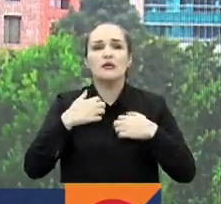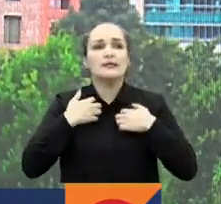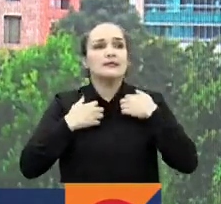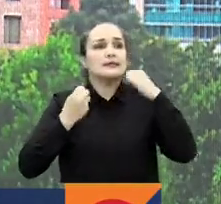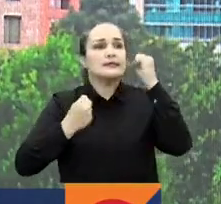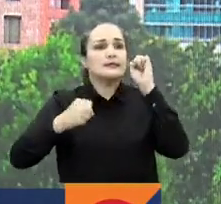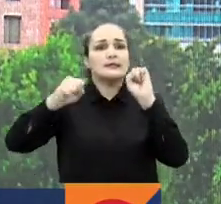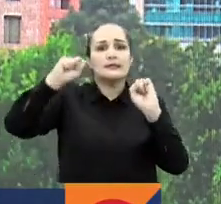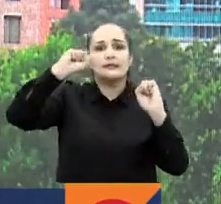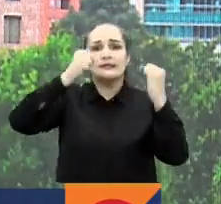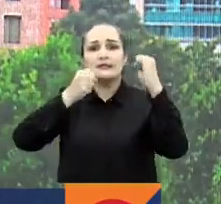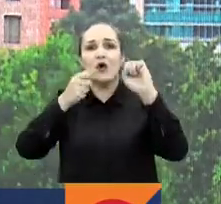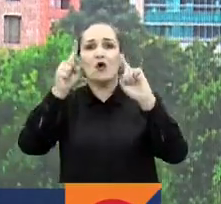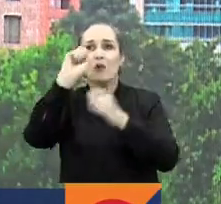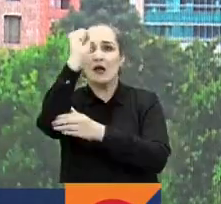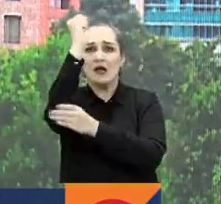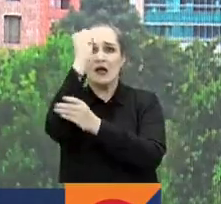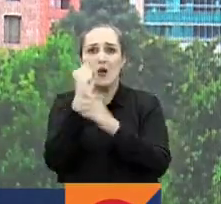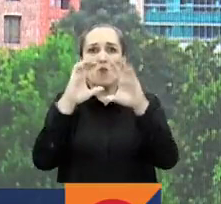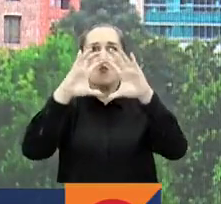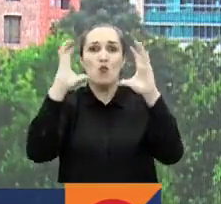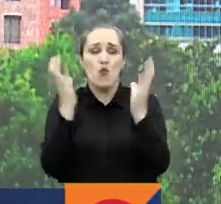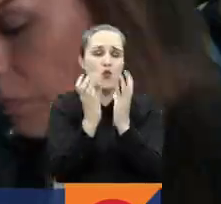una posible recesión económica mundial.